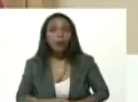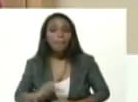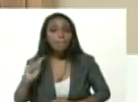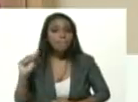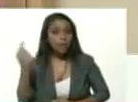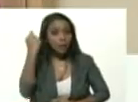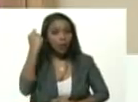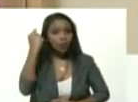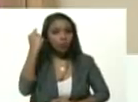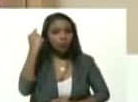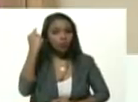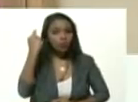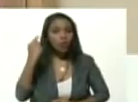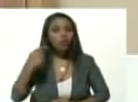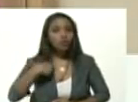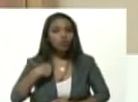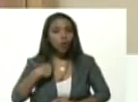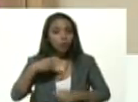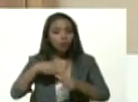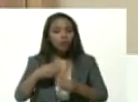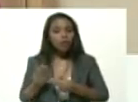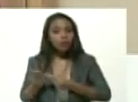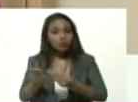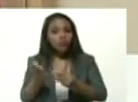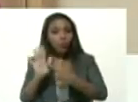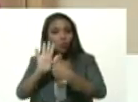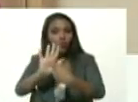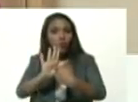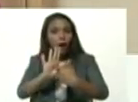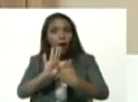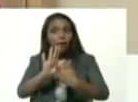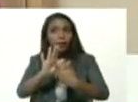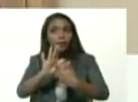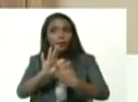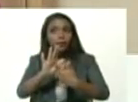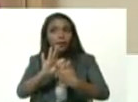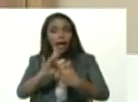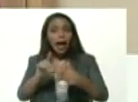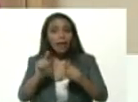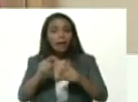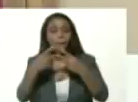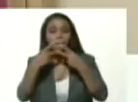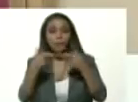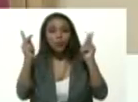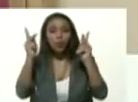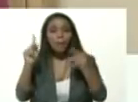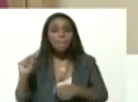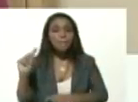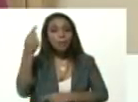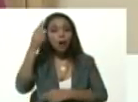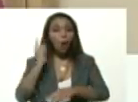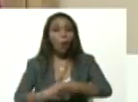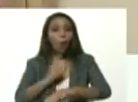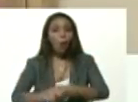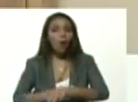Primero, voy a sacar un decreto con estos componentes, que se publica a primera hora en